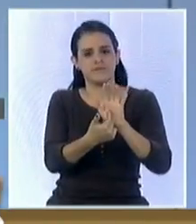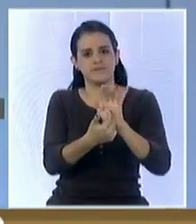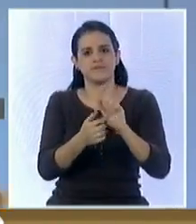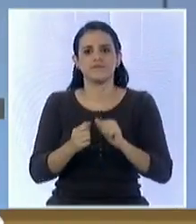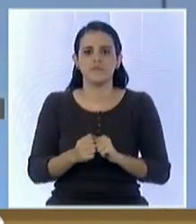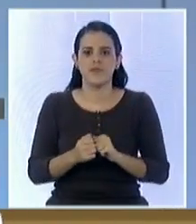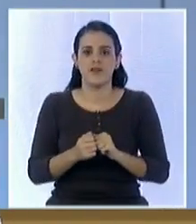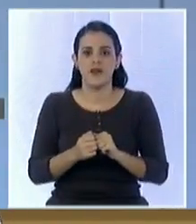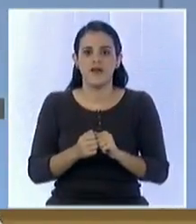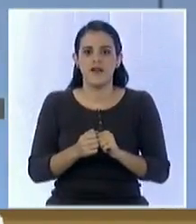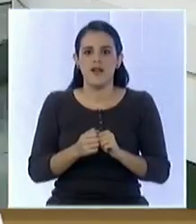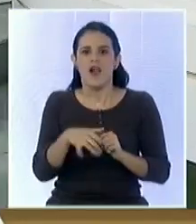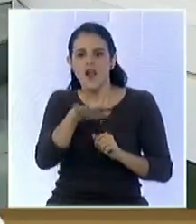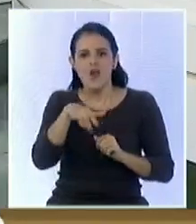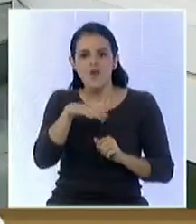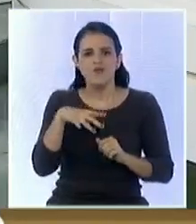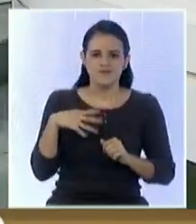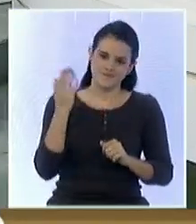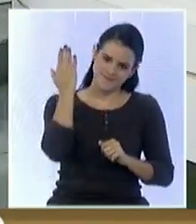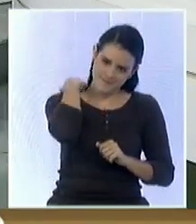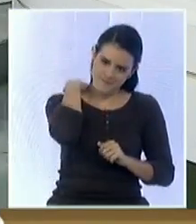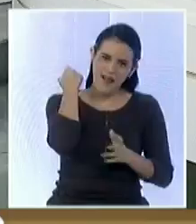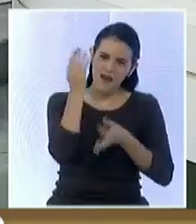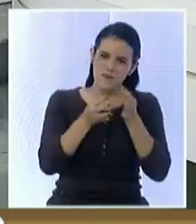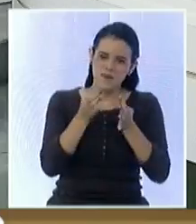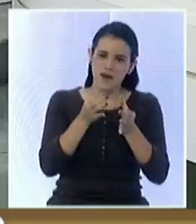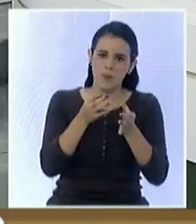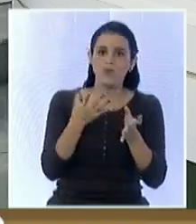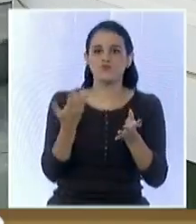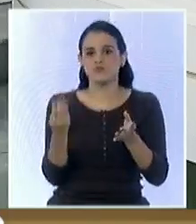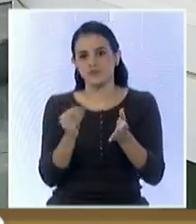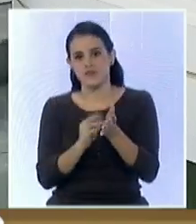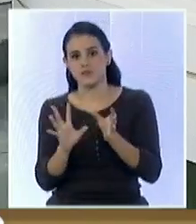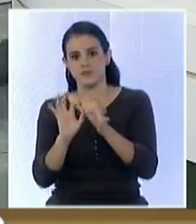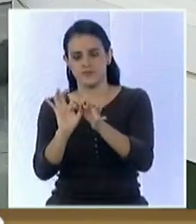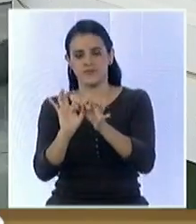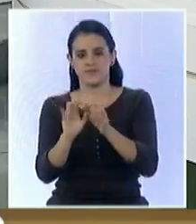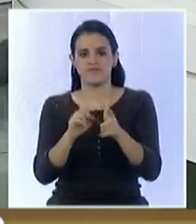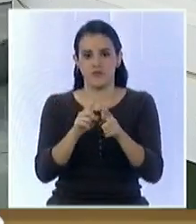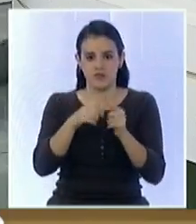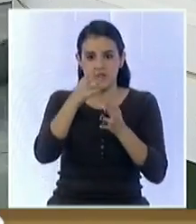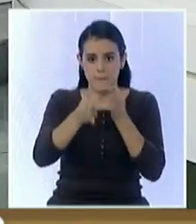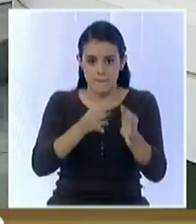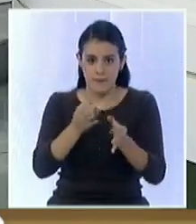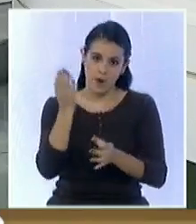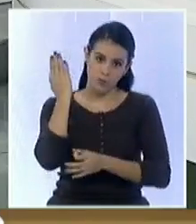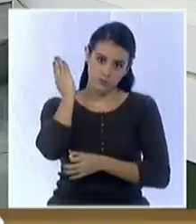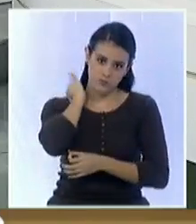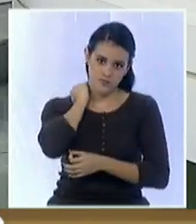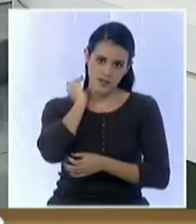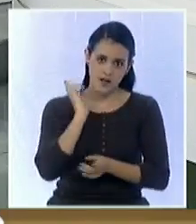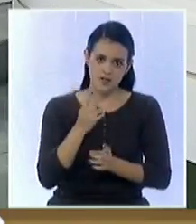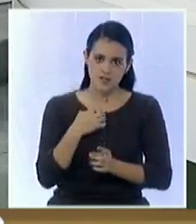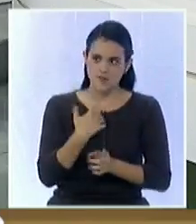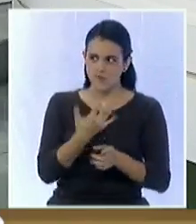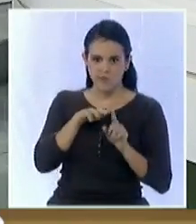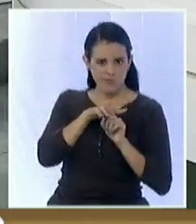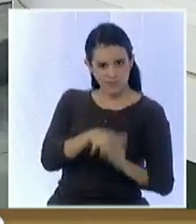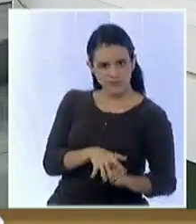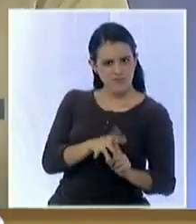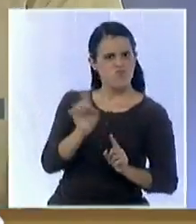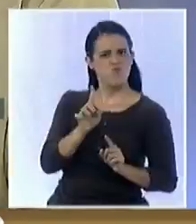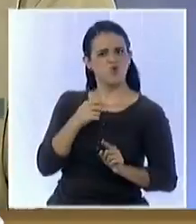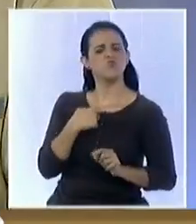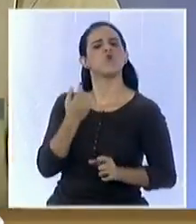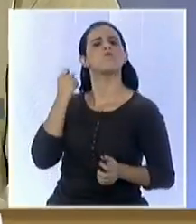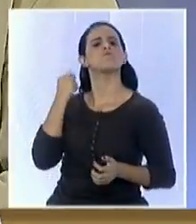nos quedamos en la zona lumbar específicamente. Vamos a retomar este punto. La zona lumbar tiene mucho que ver entonces, decíamos, con esto de no doblegarme, ¿no? De no querer tener que ceder ante